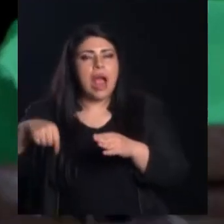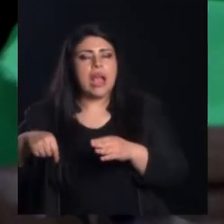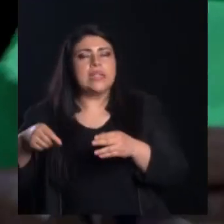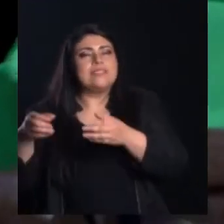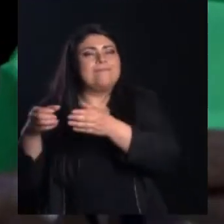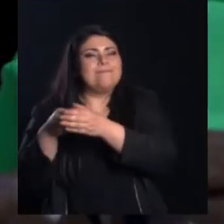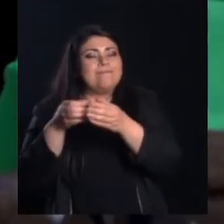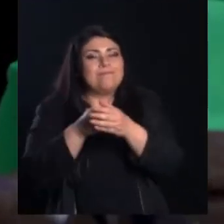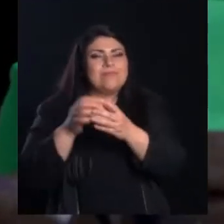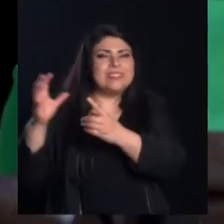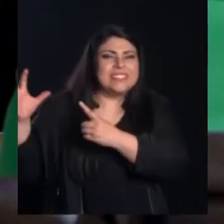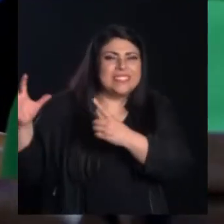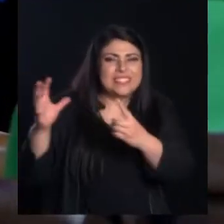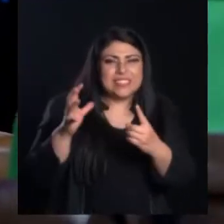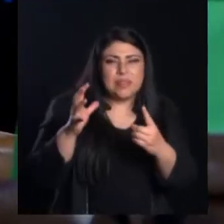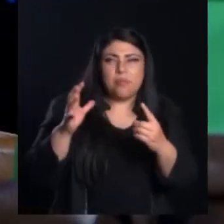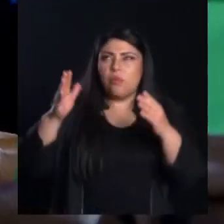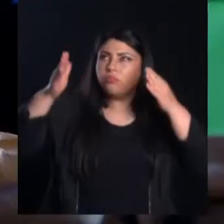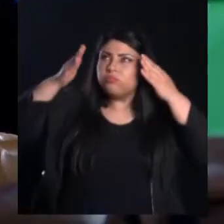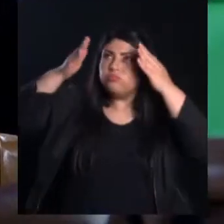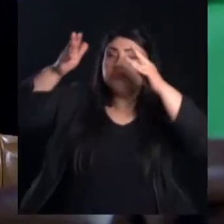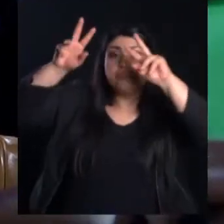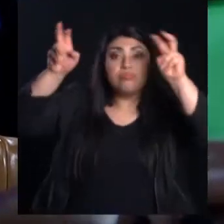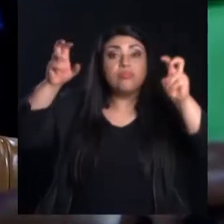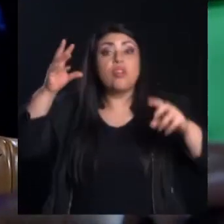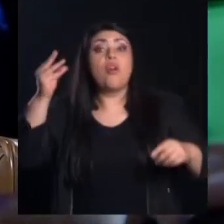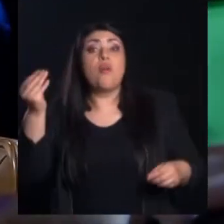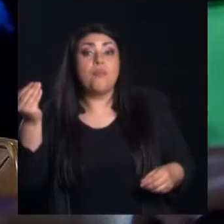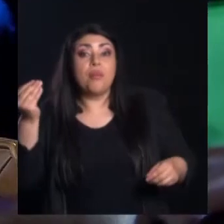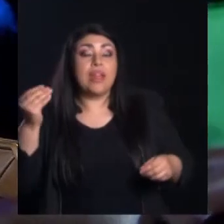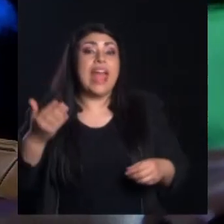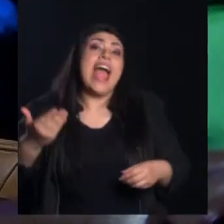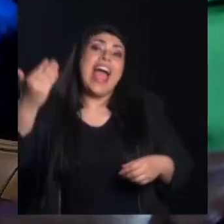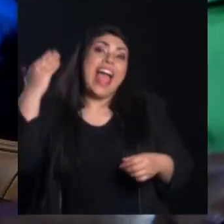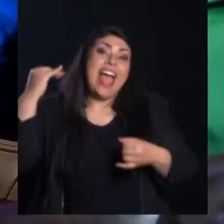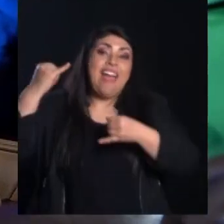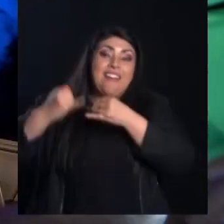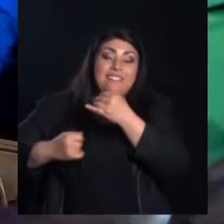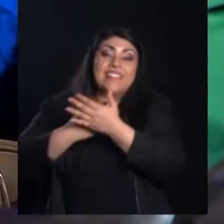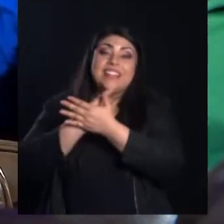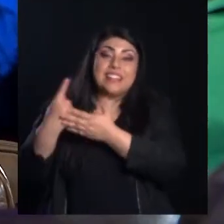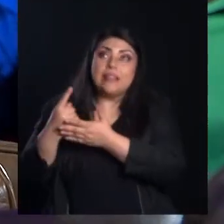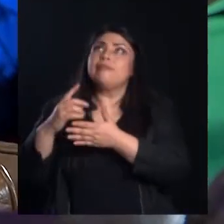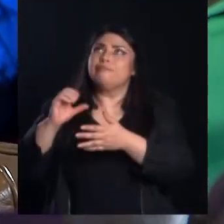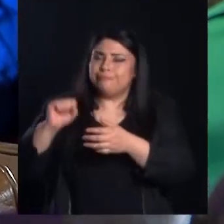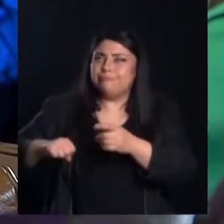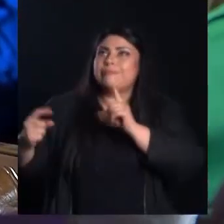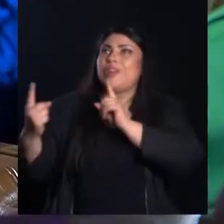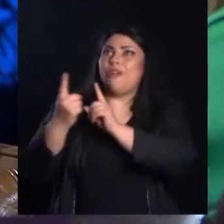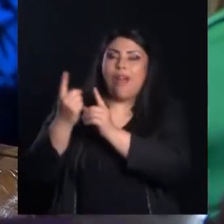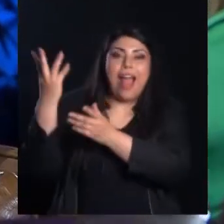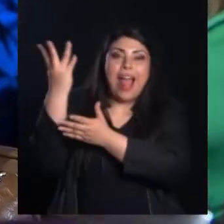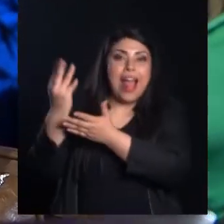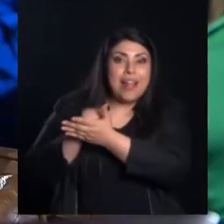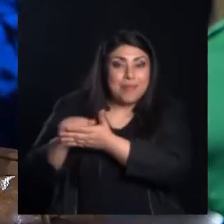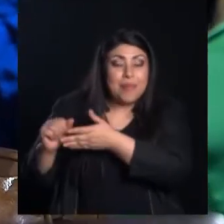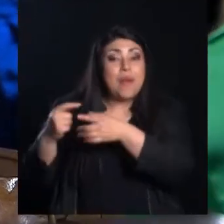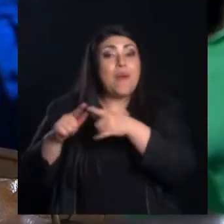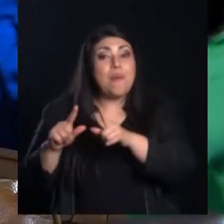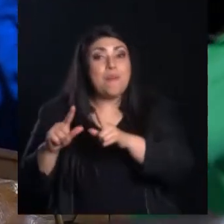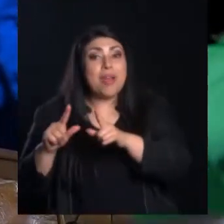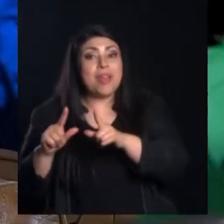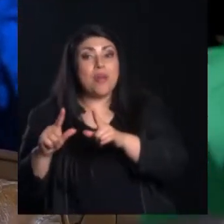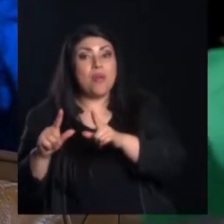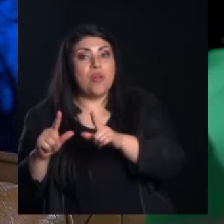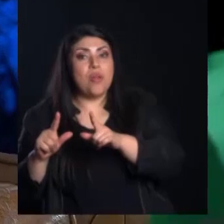alrededor del mismo tema porque aunque el fin de semana vivimos un encuentro con el espíritu santo la comunión